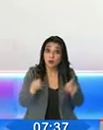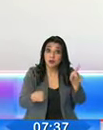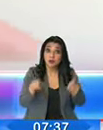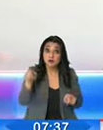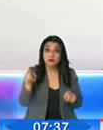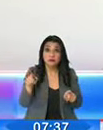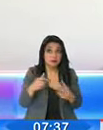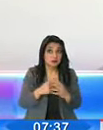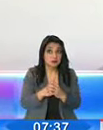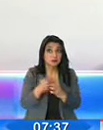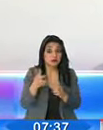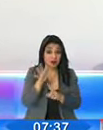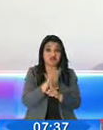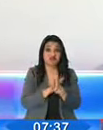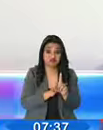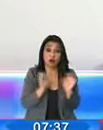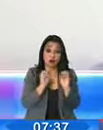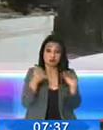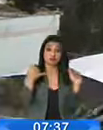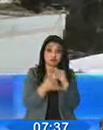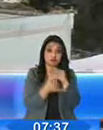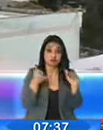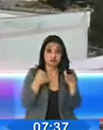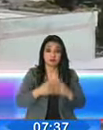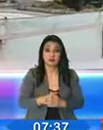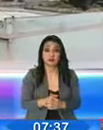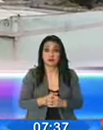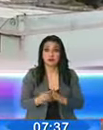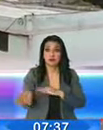habían sufrido violencias sexuales. Lo mismo